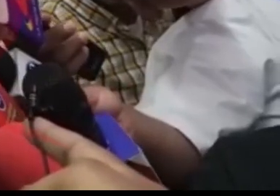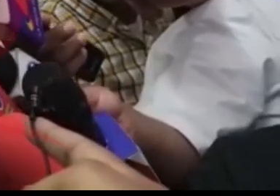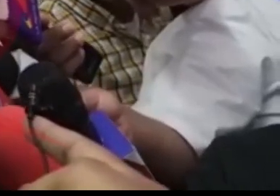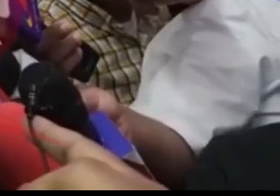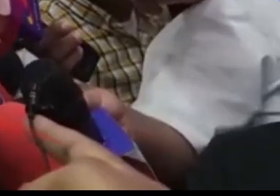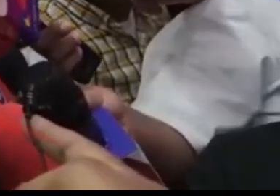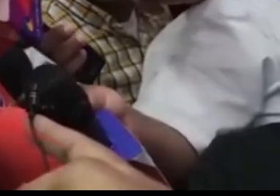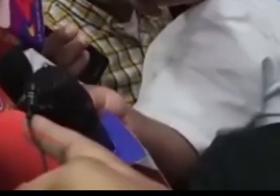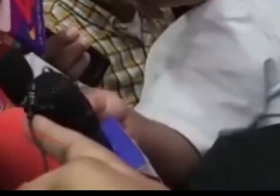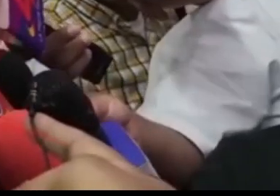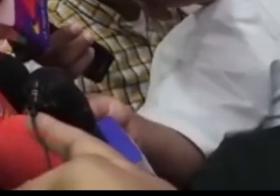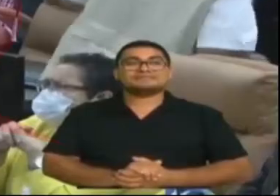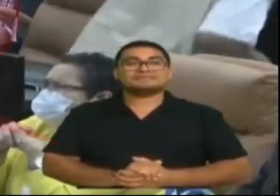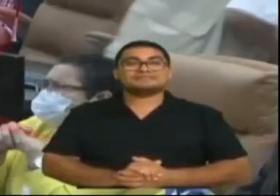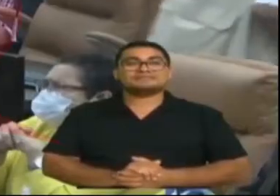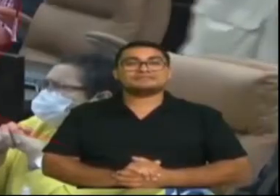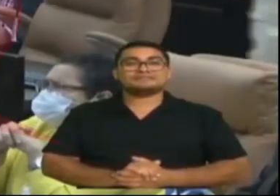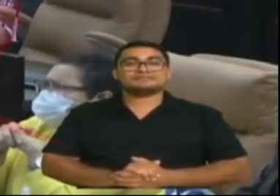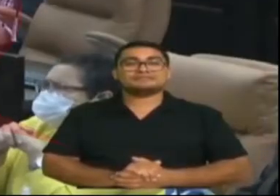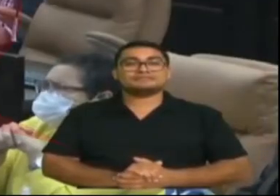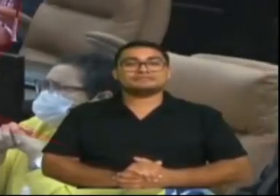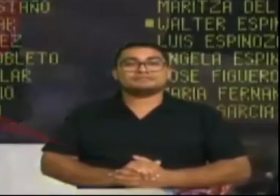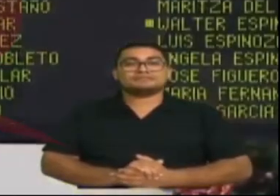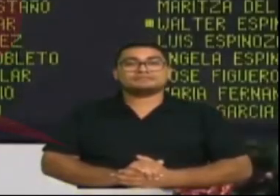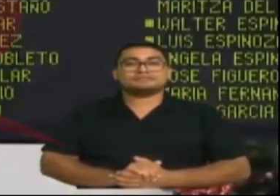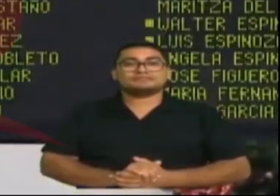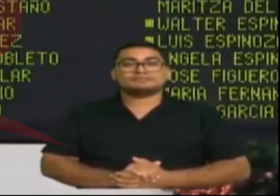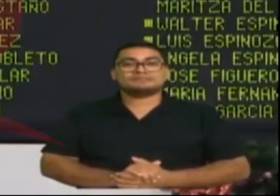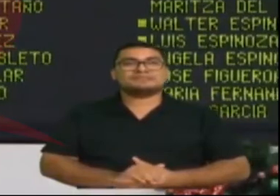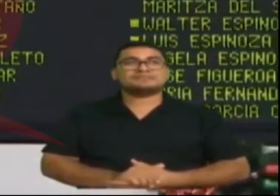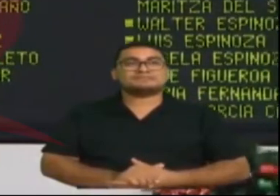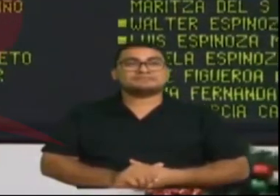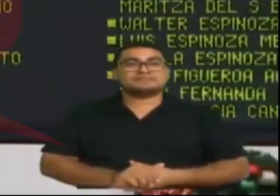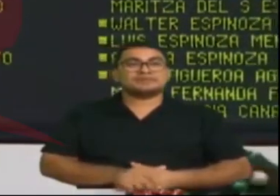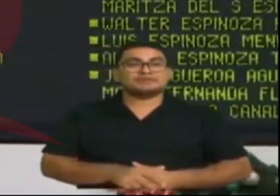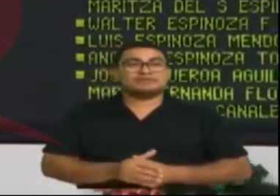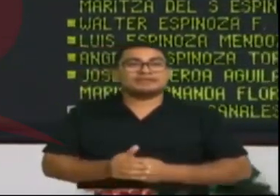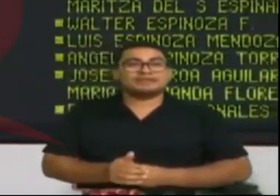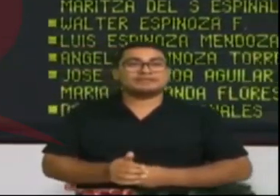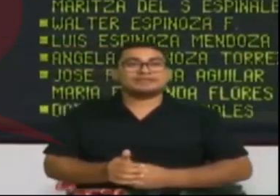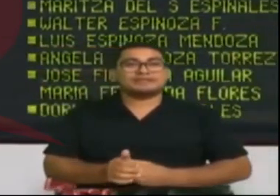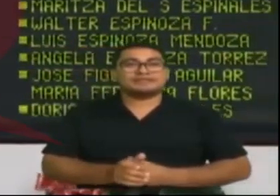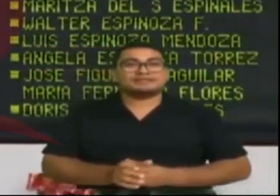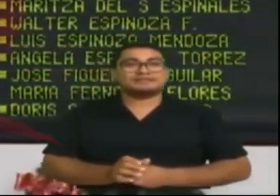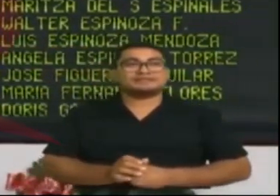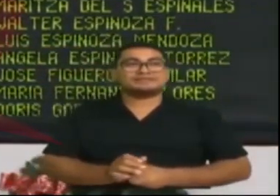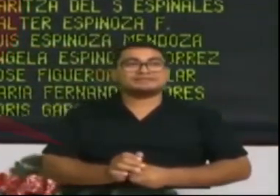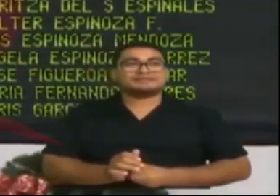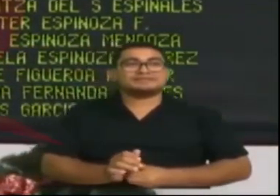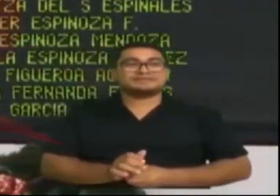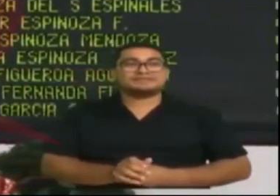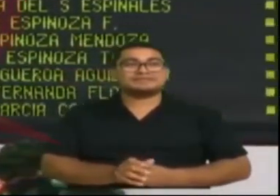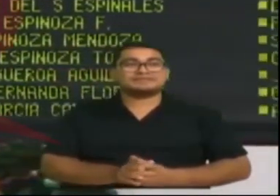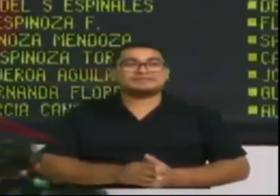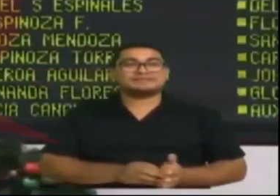se lo están entregando al Frente Sandinista. Por su parte, el diputado Jimmy Blandón afirma que dicha desaforación se da respondiendo